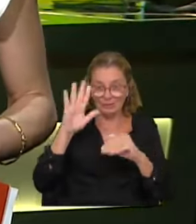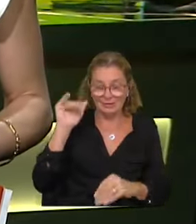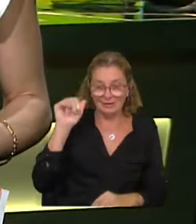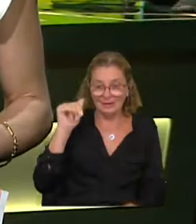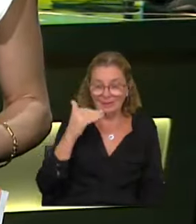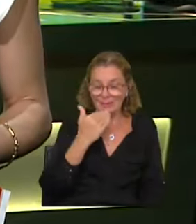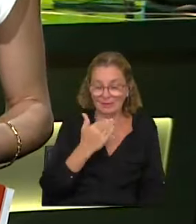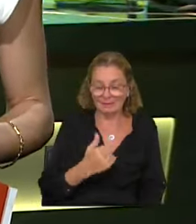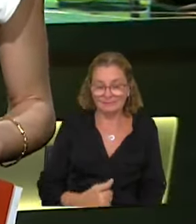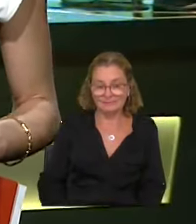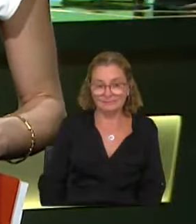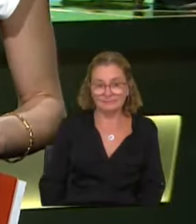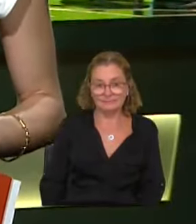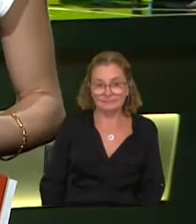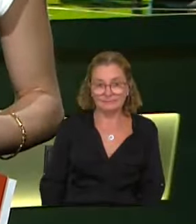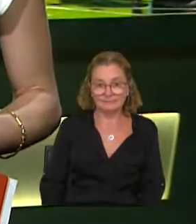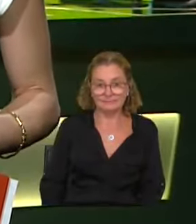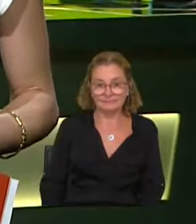por